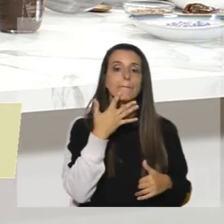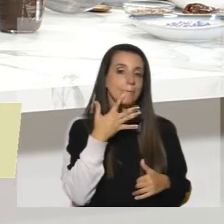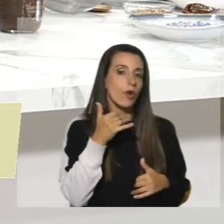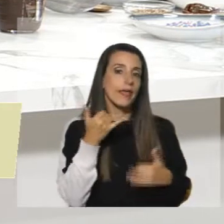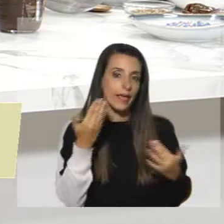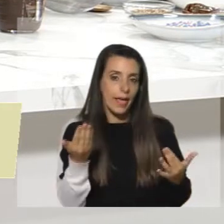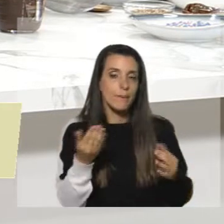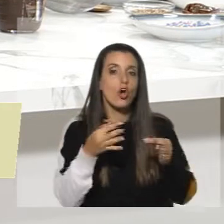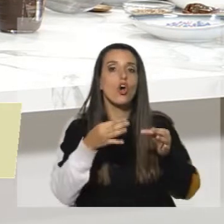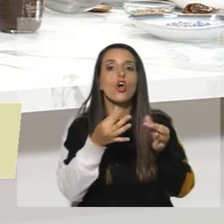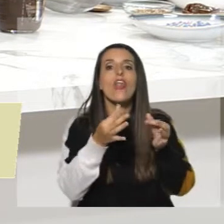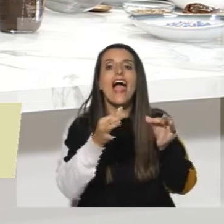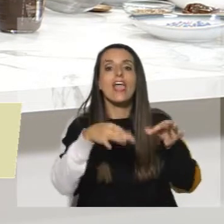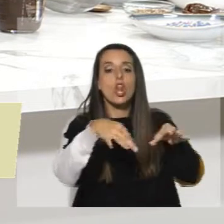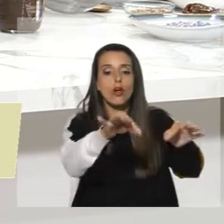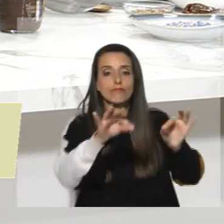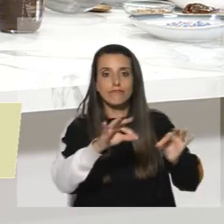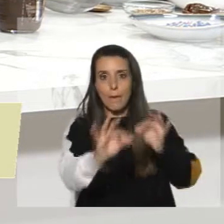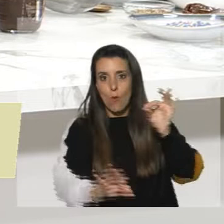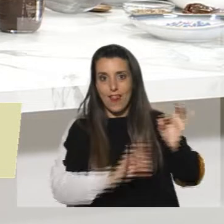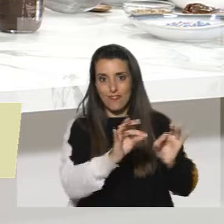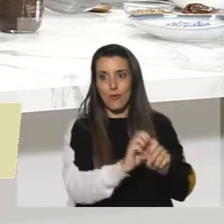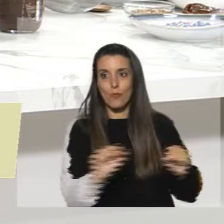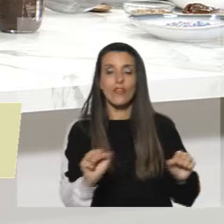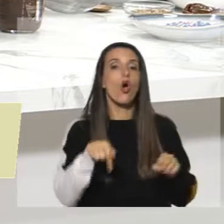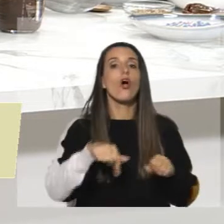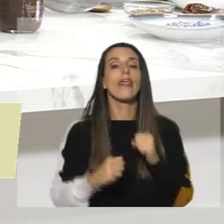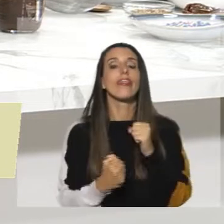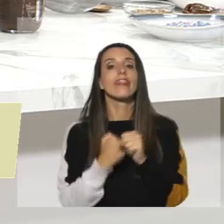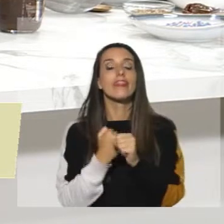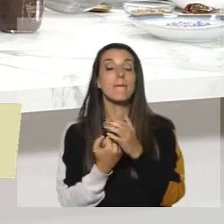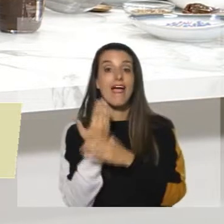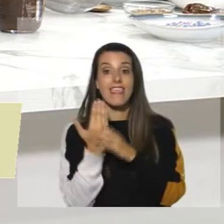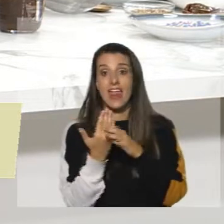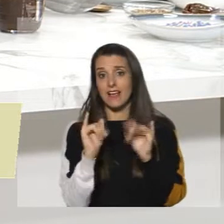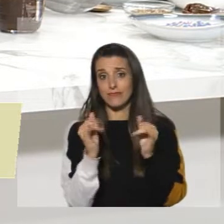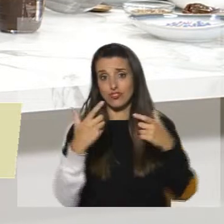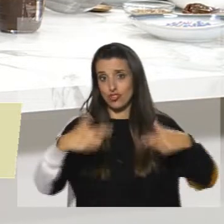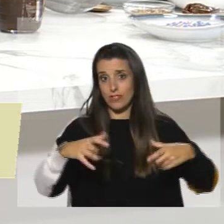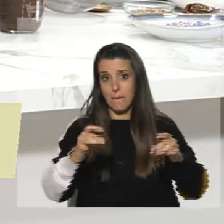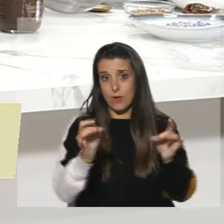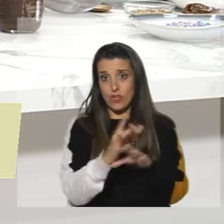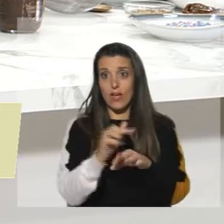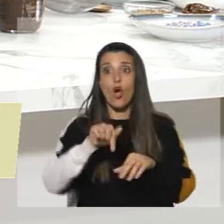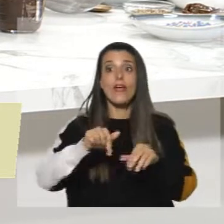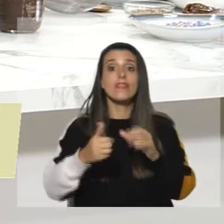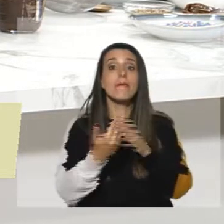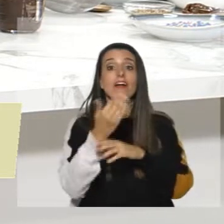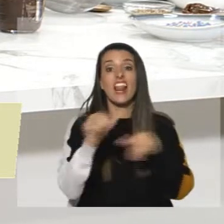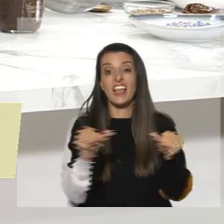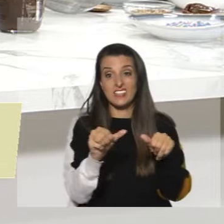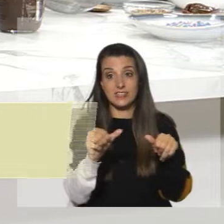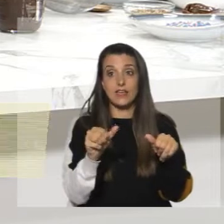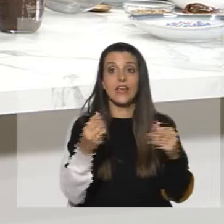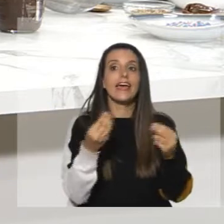cubitos en la heladera. Y si no, lo hacemos en el mismo día, como hice yo hoy de mañana, que las tortas las tenía prontas. Pero hoy de mañana los hice. Rellena. Exacto. Y lo que